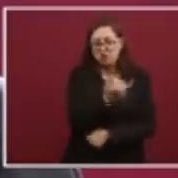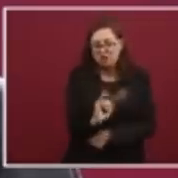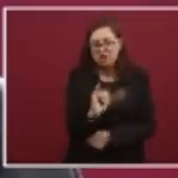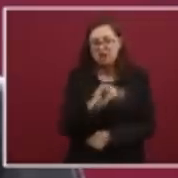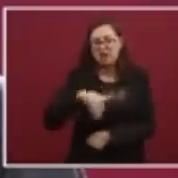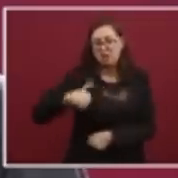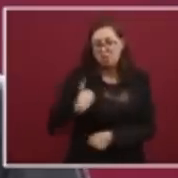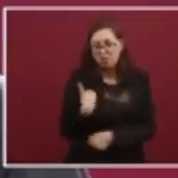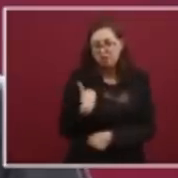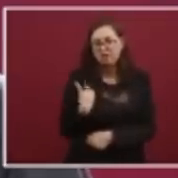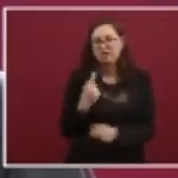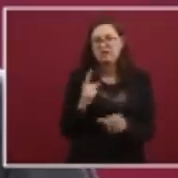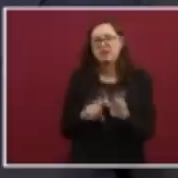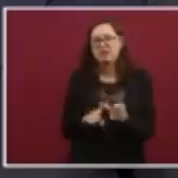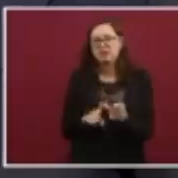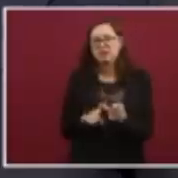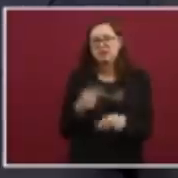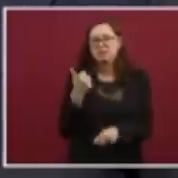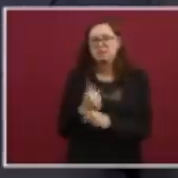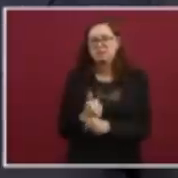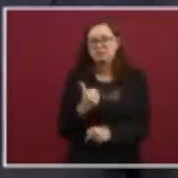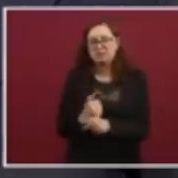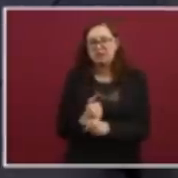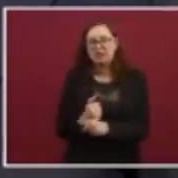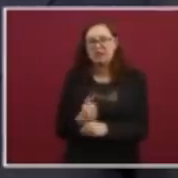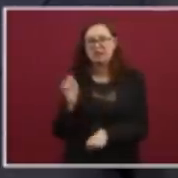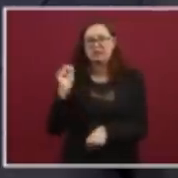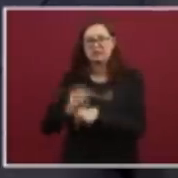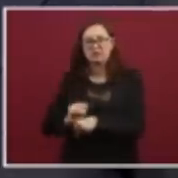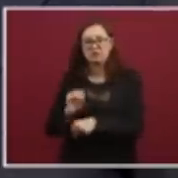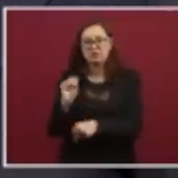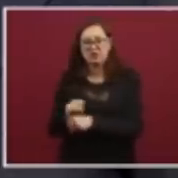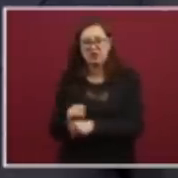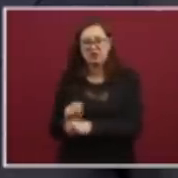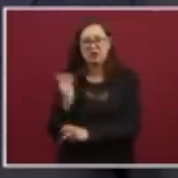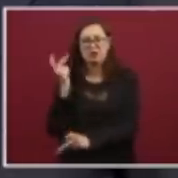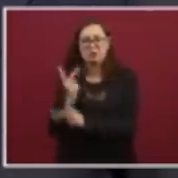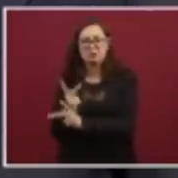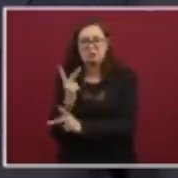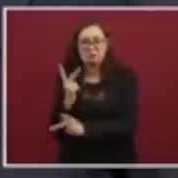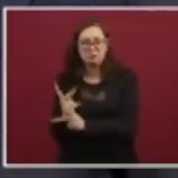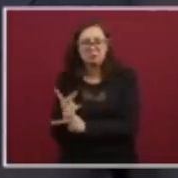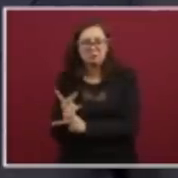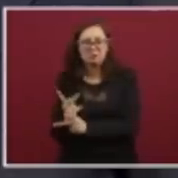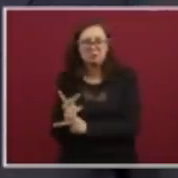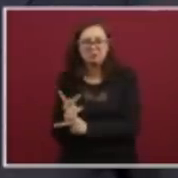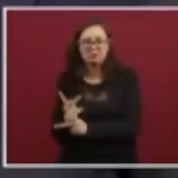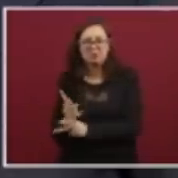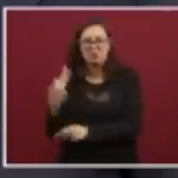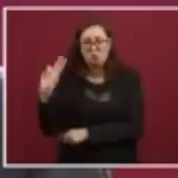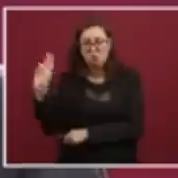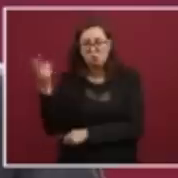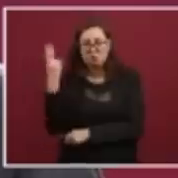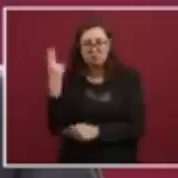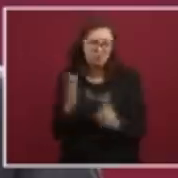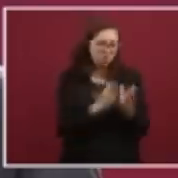recibiendo? Los de primaria, secundaria, preparatoria, la